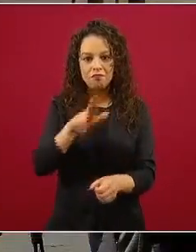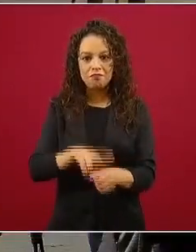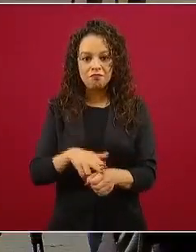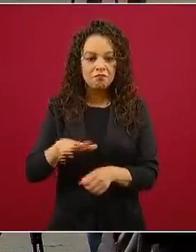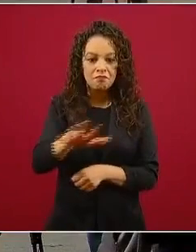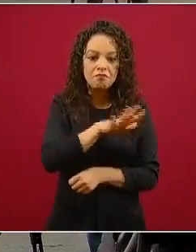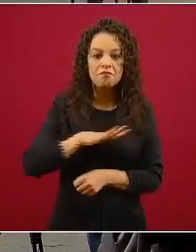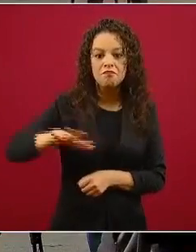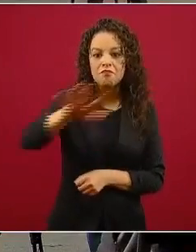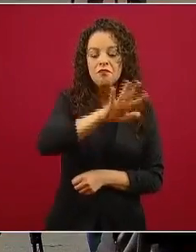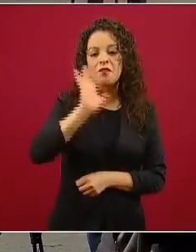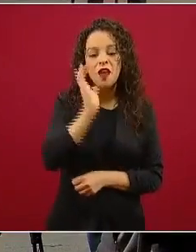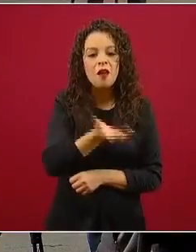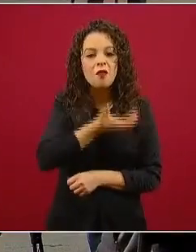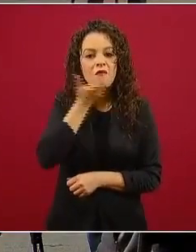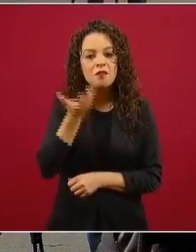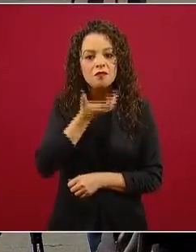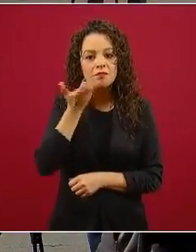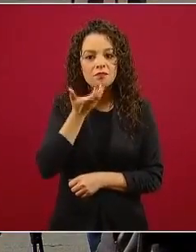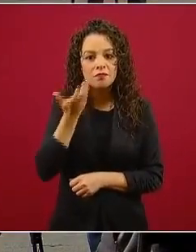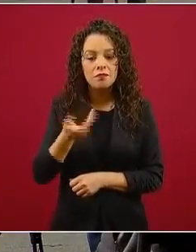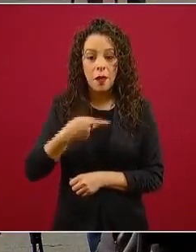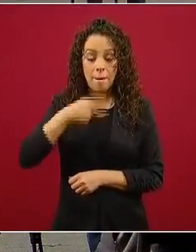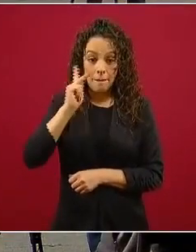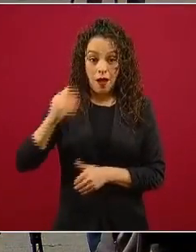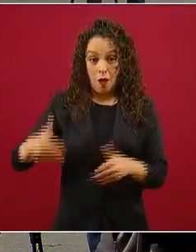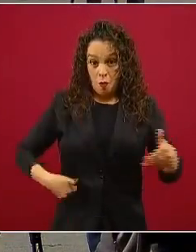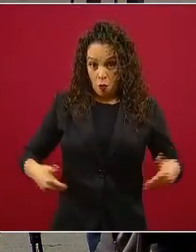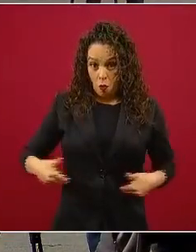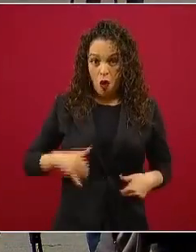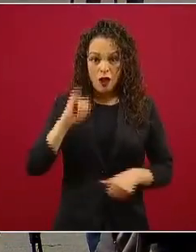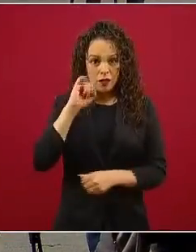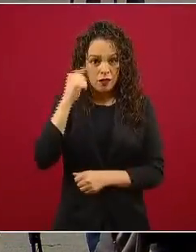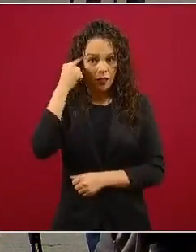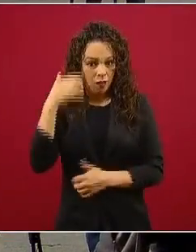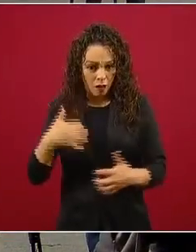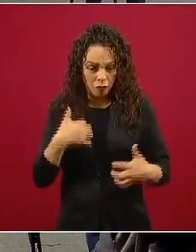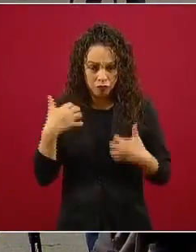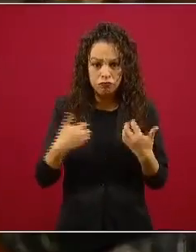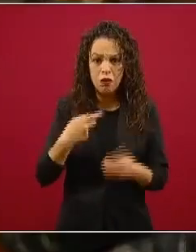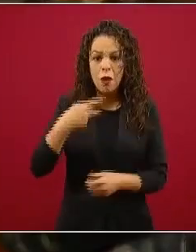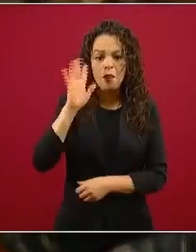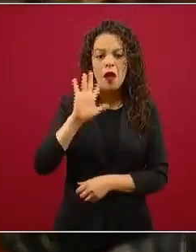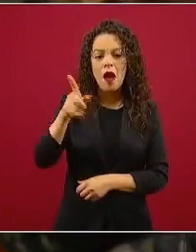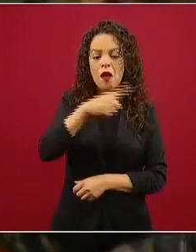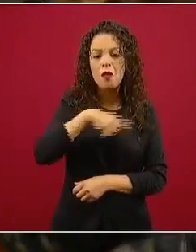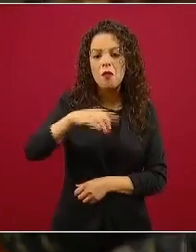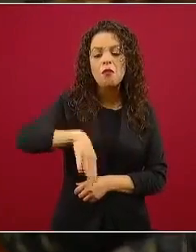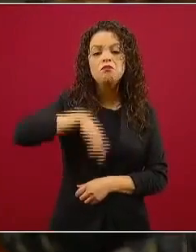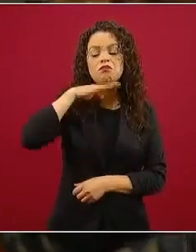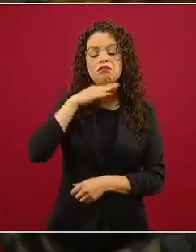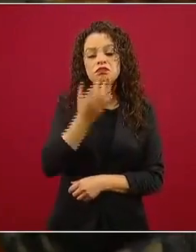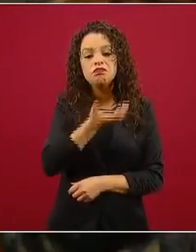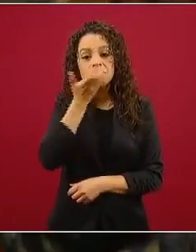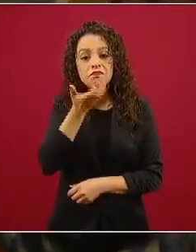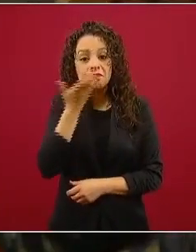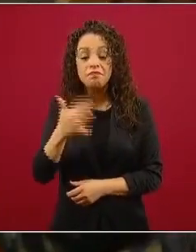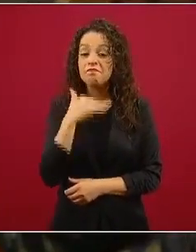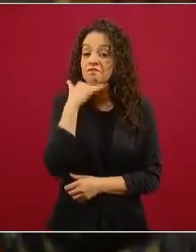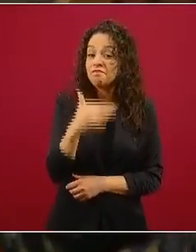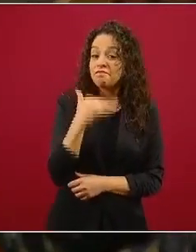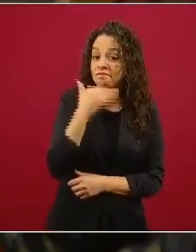sociedad, a pesar de un malestar que existía. Y por el otro lado está esta fortaleza suya, señor